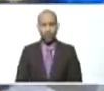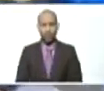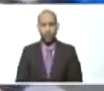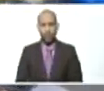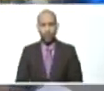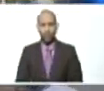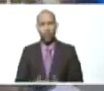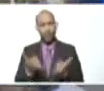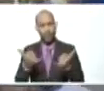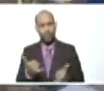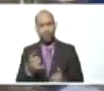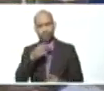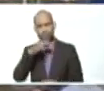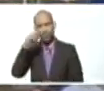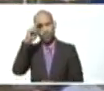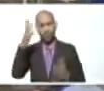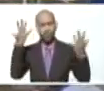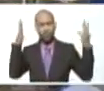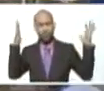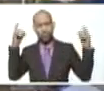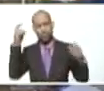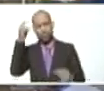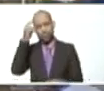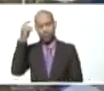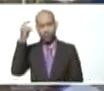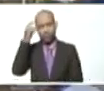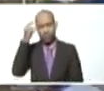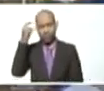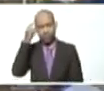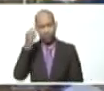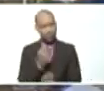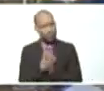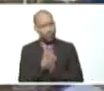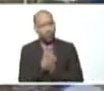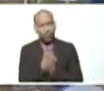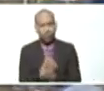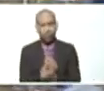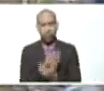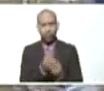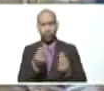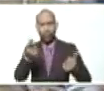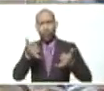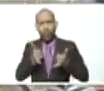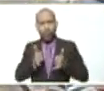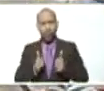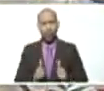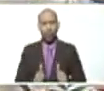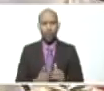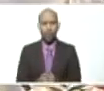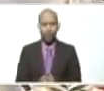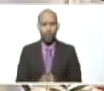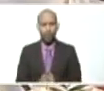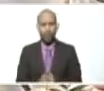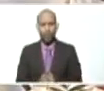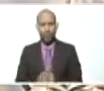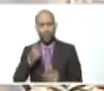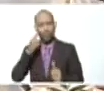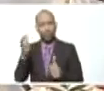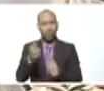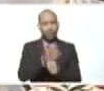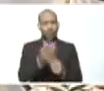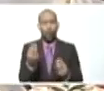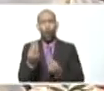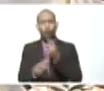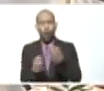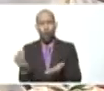Así pues, Padre, al celebrar ahora el memorial de la pasión salvadora de tu Hijo, de su admirable resurrección